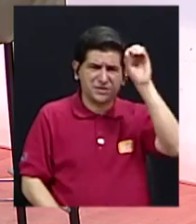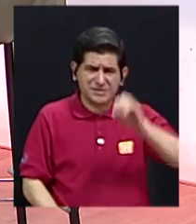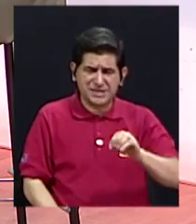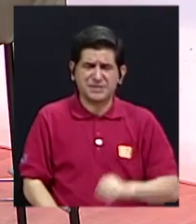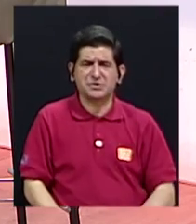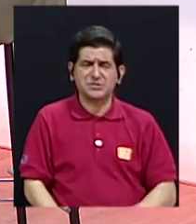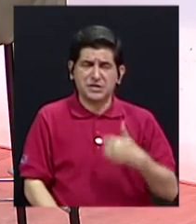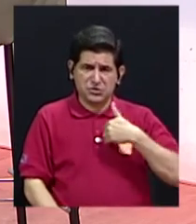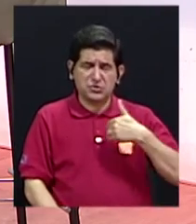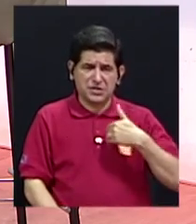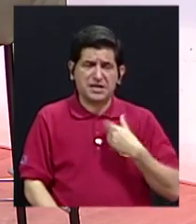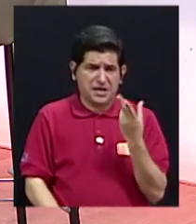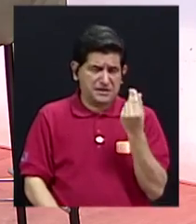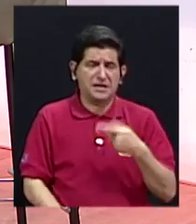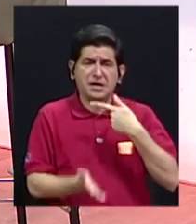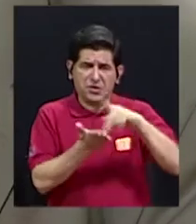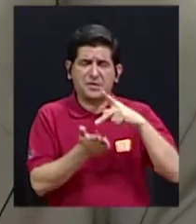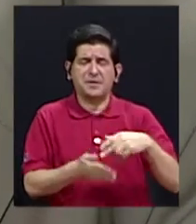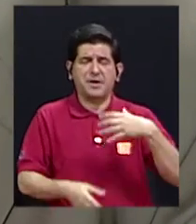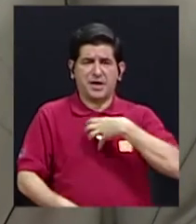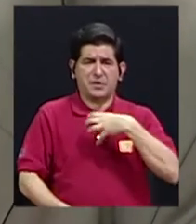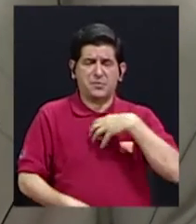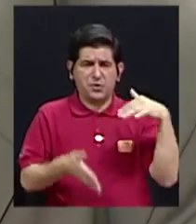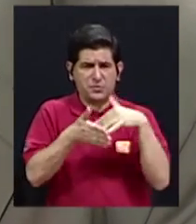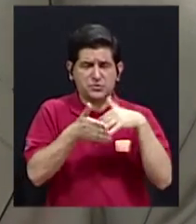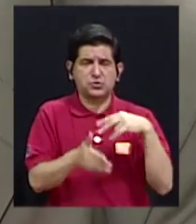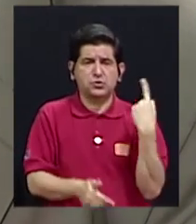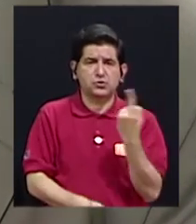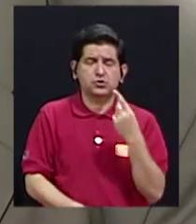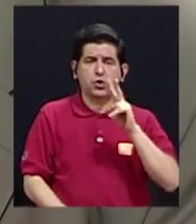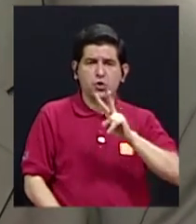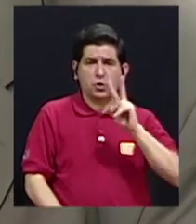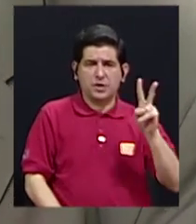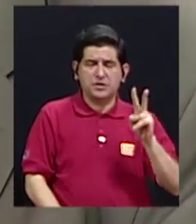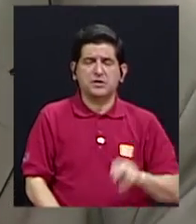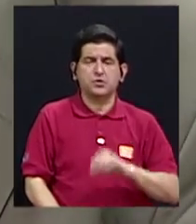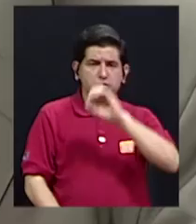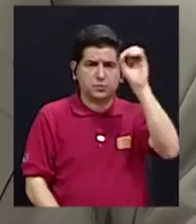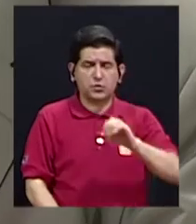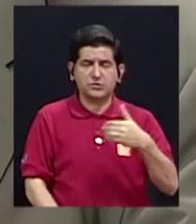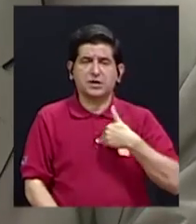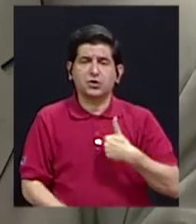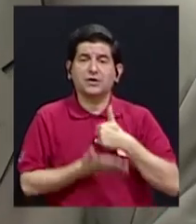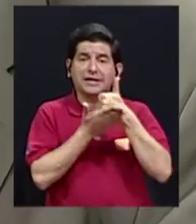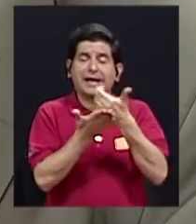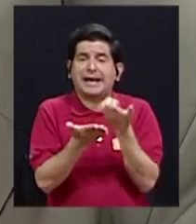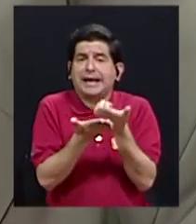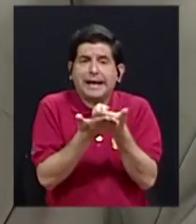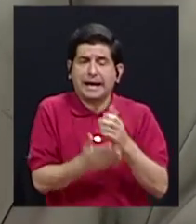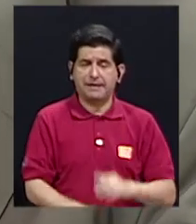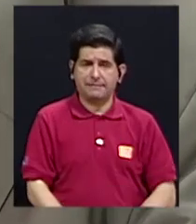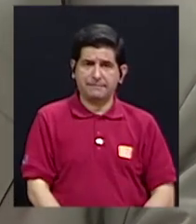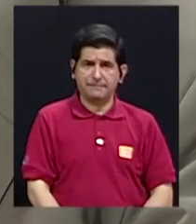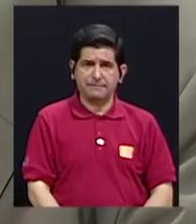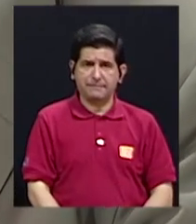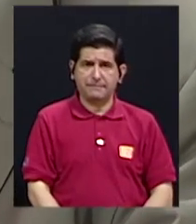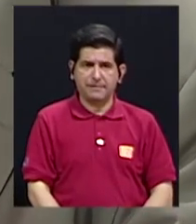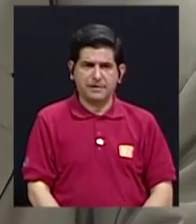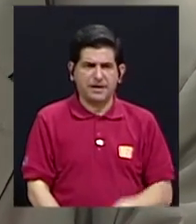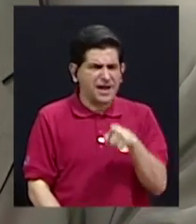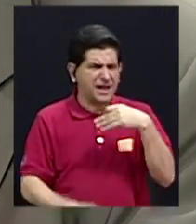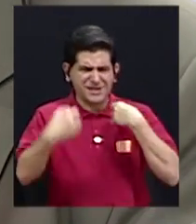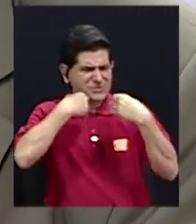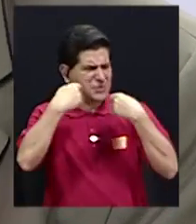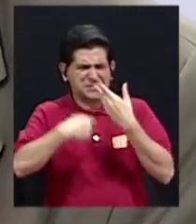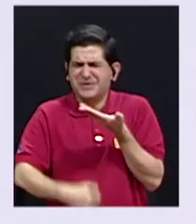los ingresos para pagar sus estudios universitarios sólo el 22 por ciento obtuvo una beca que nos que nos explica